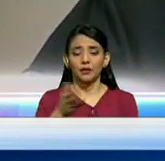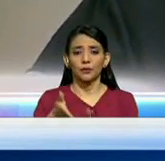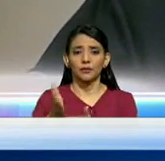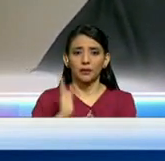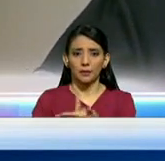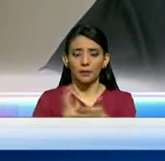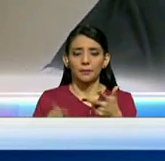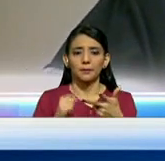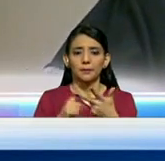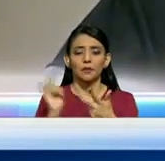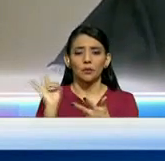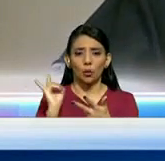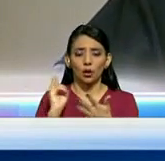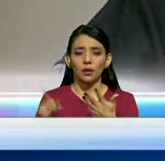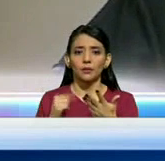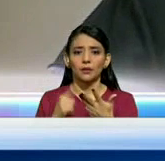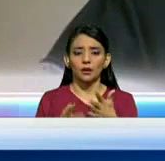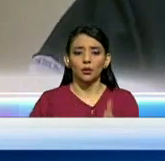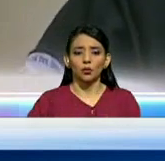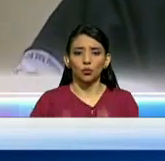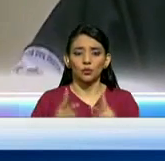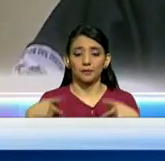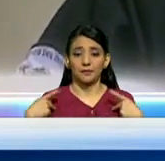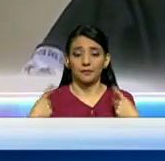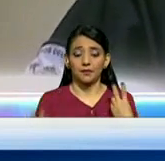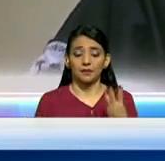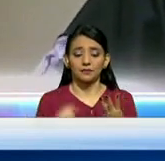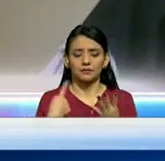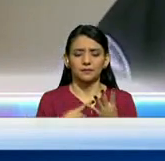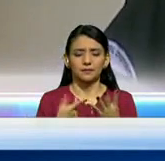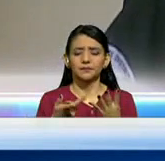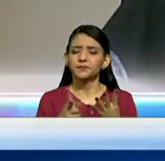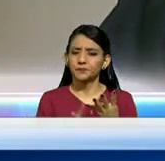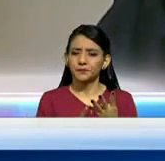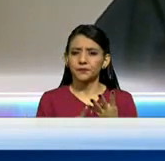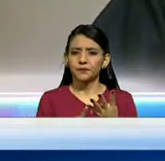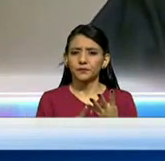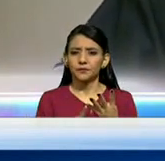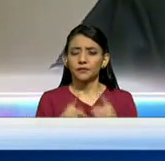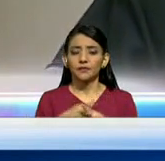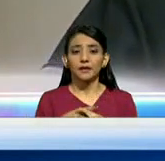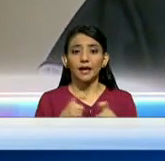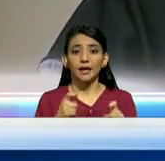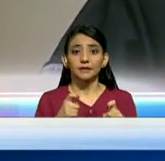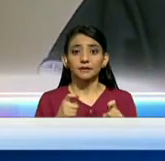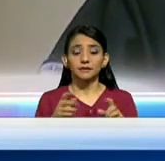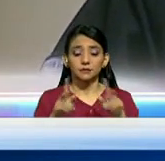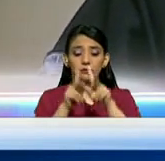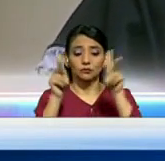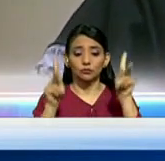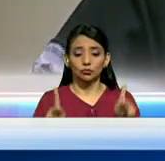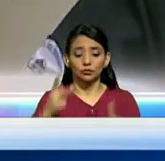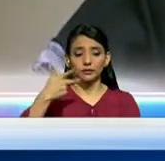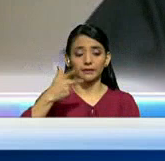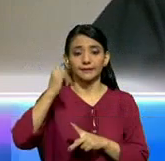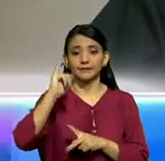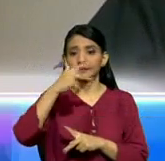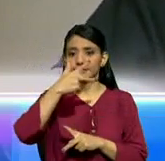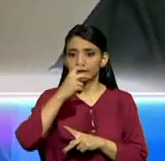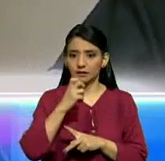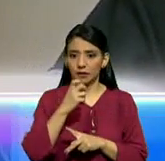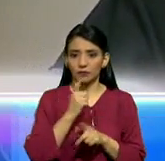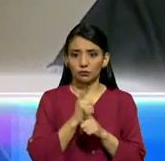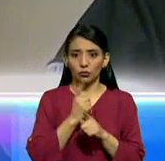la Simón Bolívar, en la Ruta Viva y también en el sector del antiguo Puente del Chiche. Personal